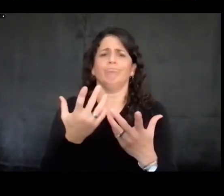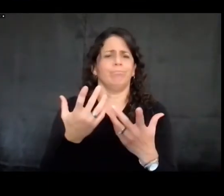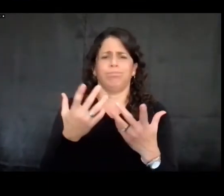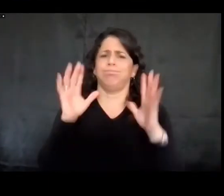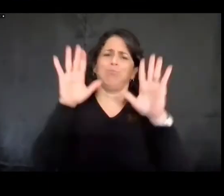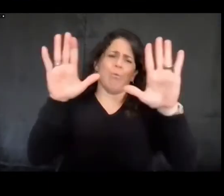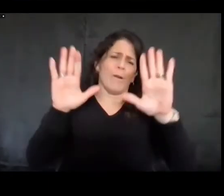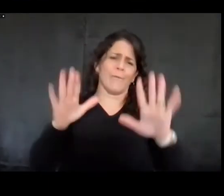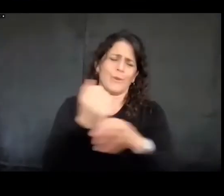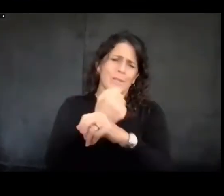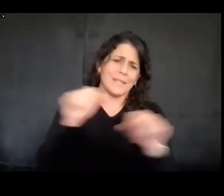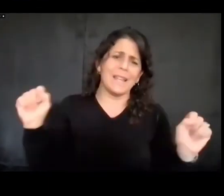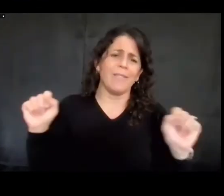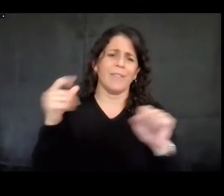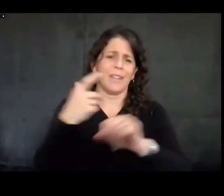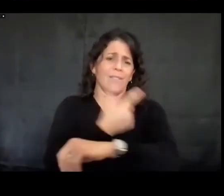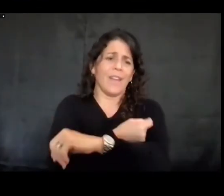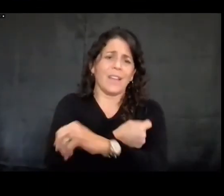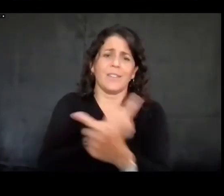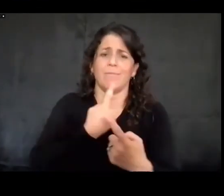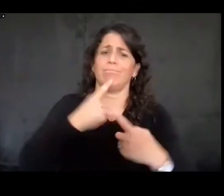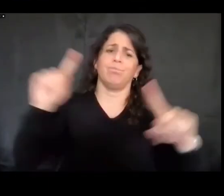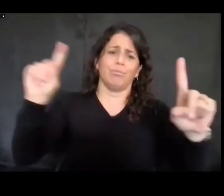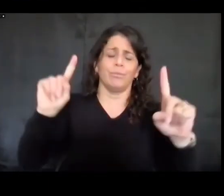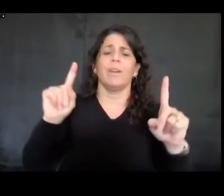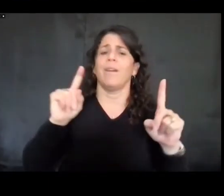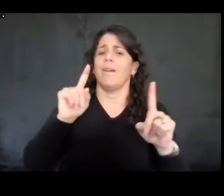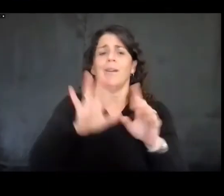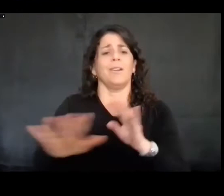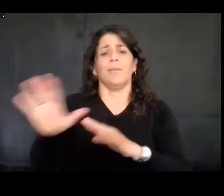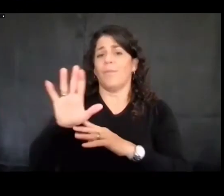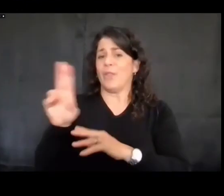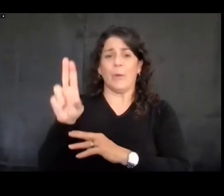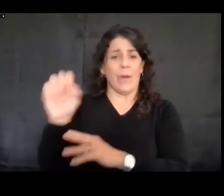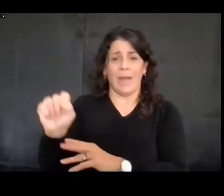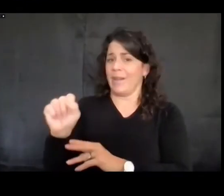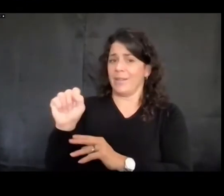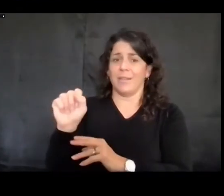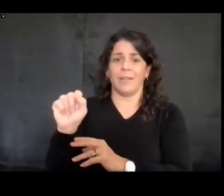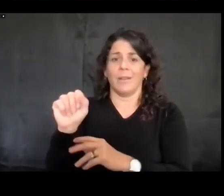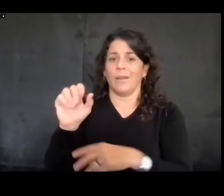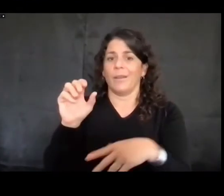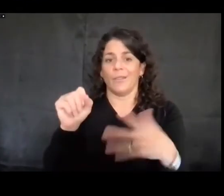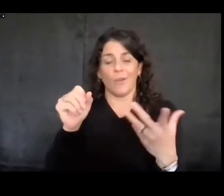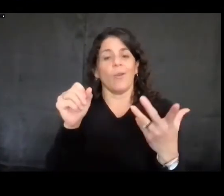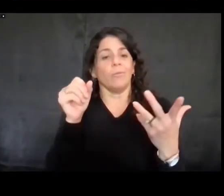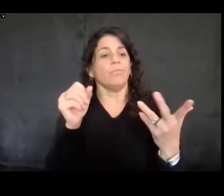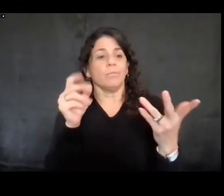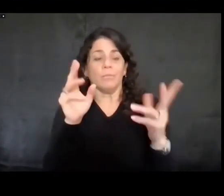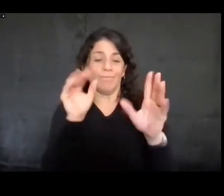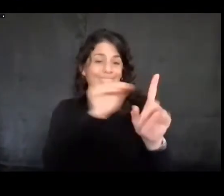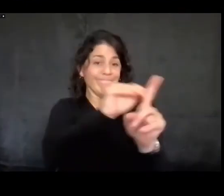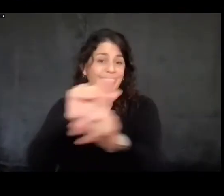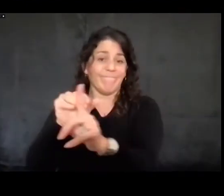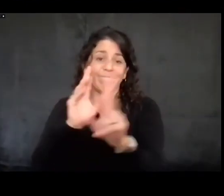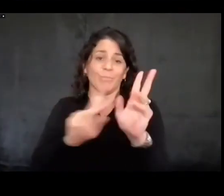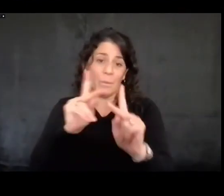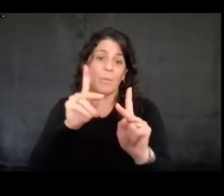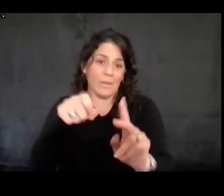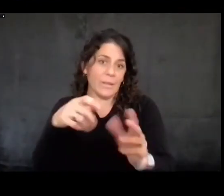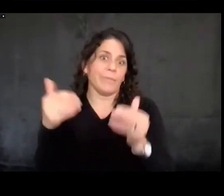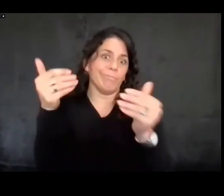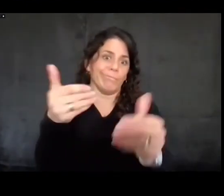seguridad de nuestro condado y en toda la nación de esta vacuna los exhortamos de que acepten la